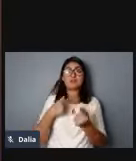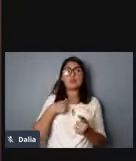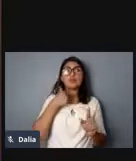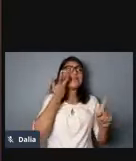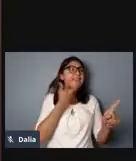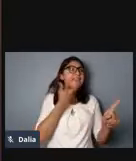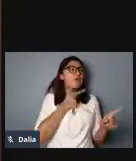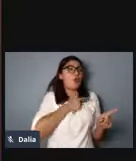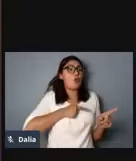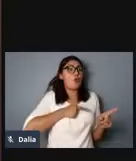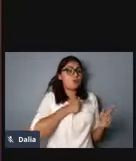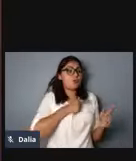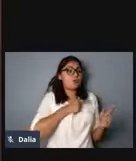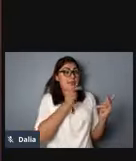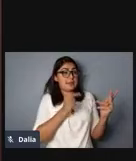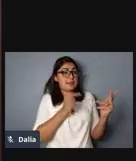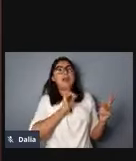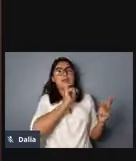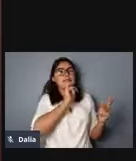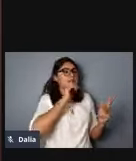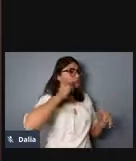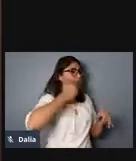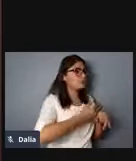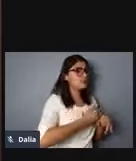responsabilidad. Eso no es responsabilidad.